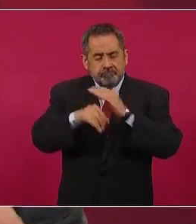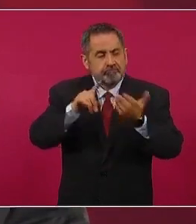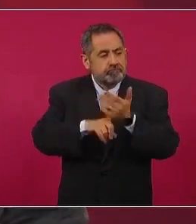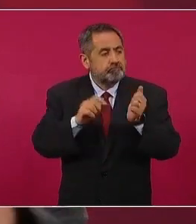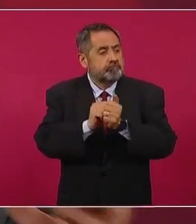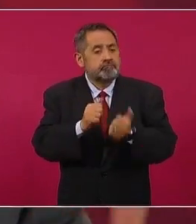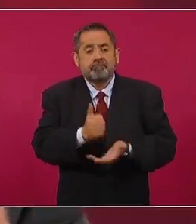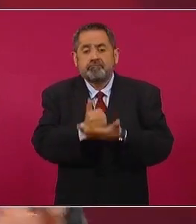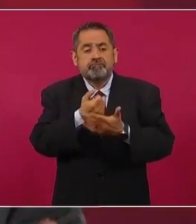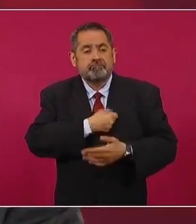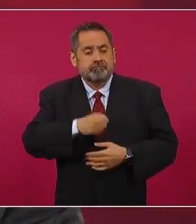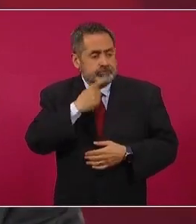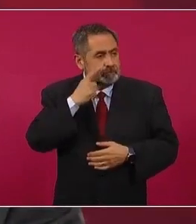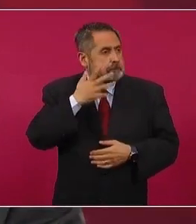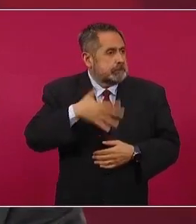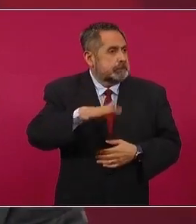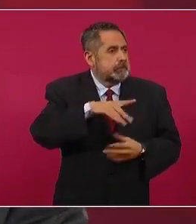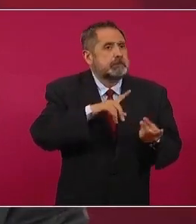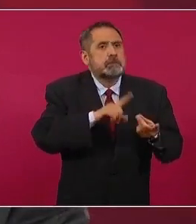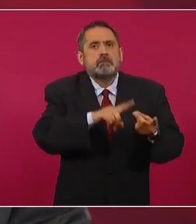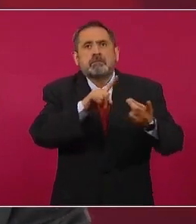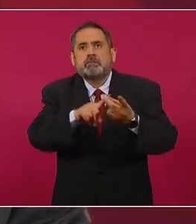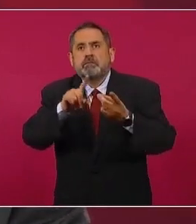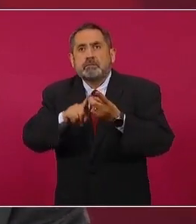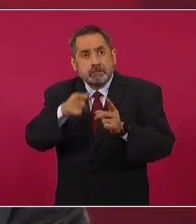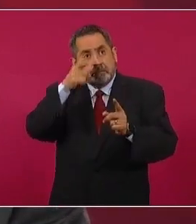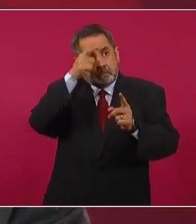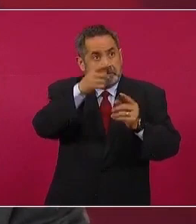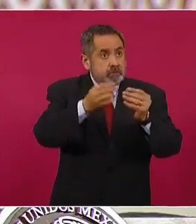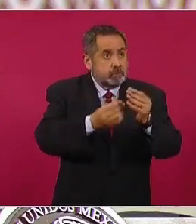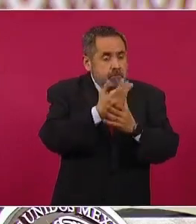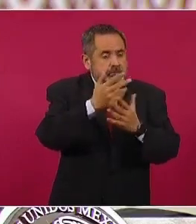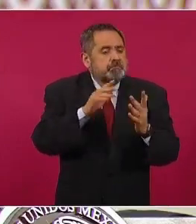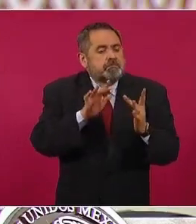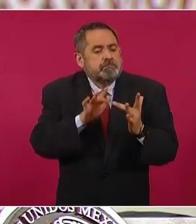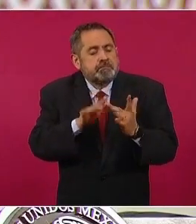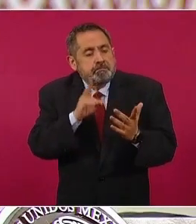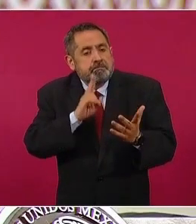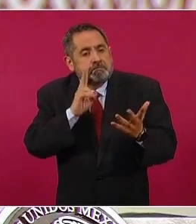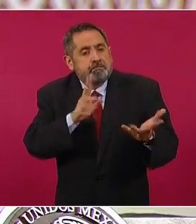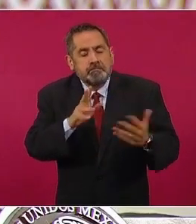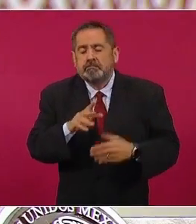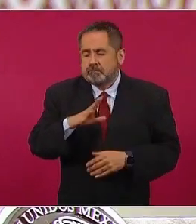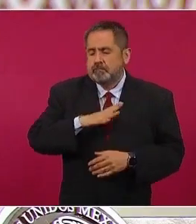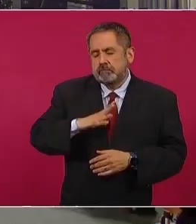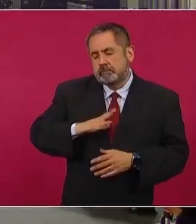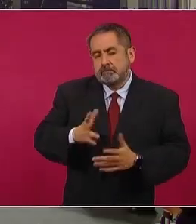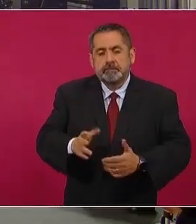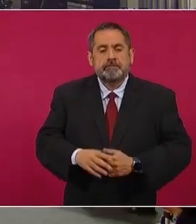salud, estar rastreando cuáles pueden ser innovaciones para una mejor atención.